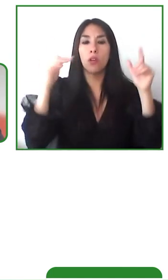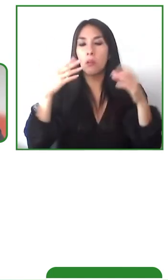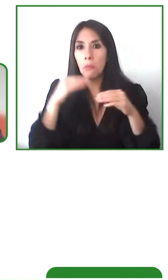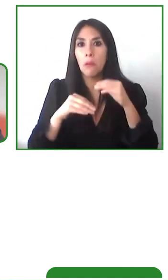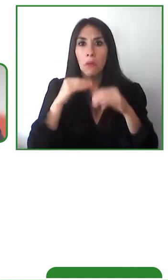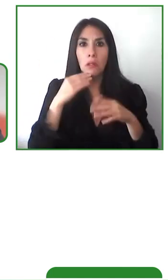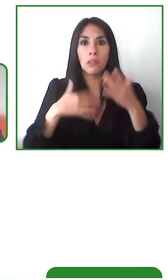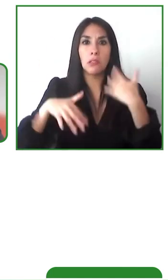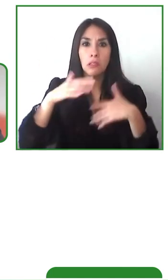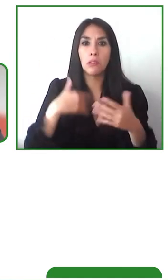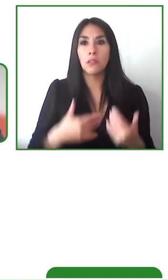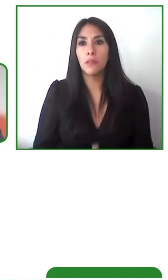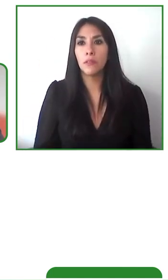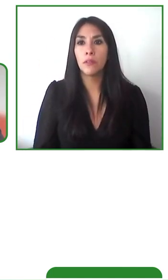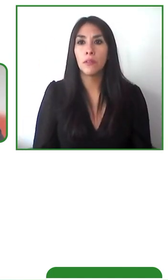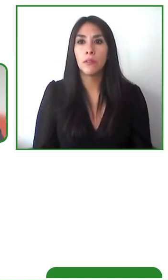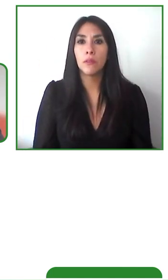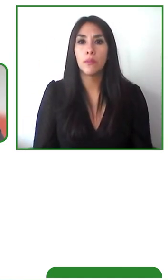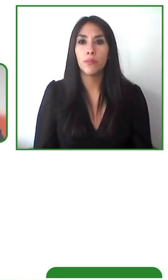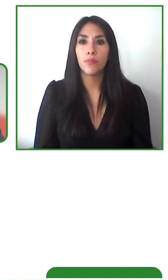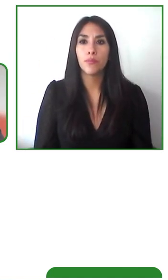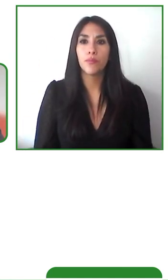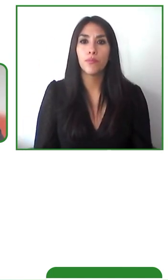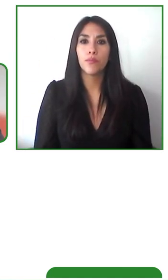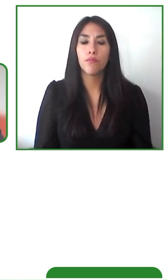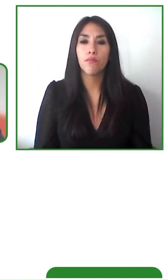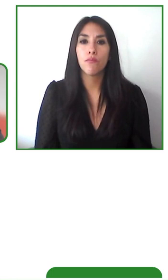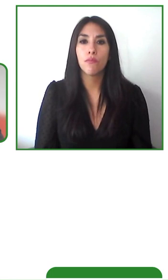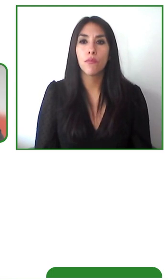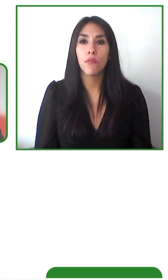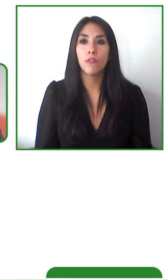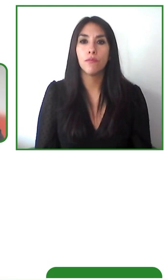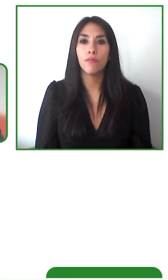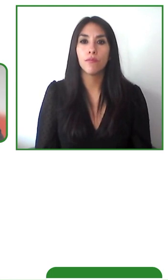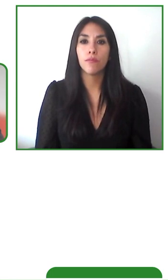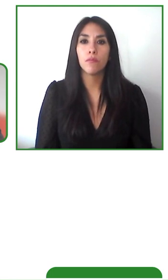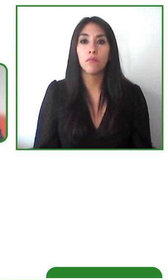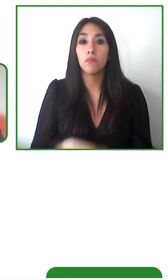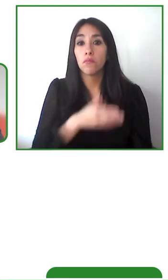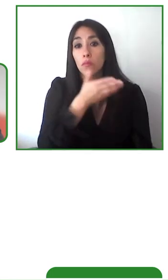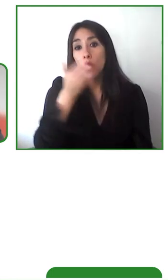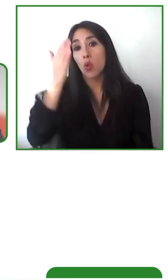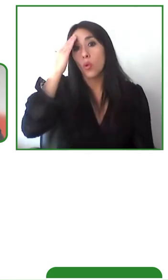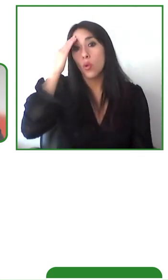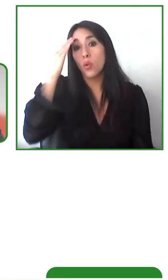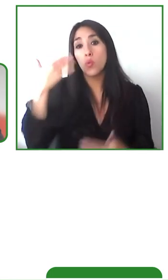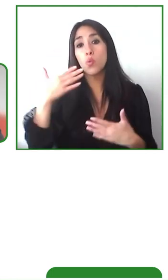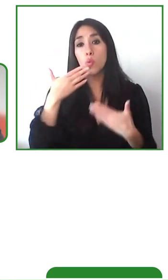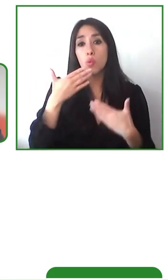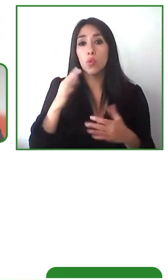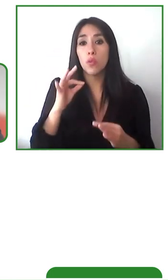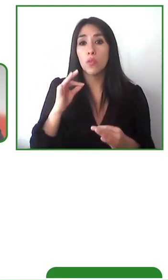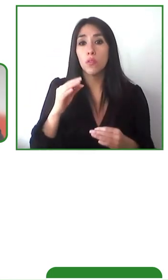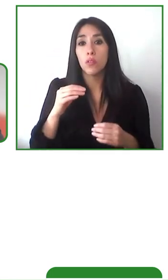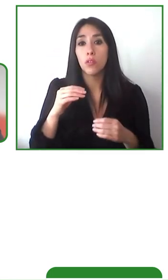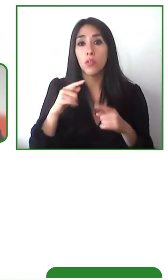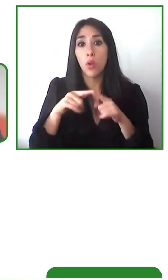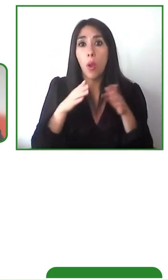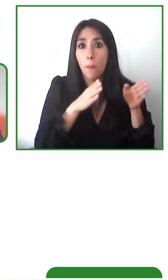Y bueno, como ustedes saben muy bien, este camino de replicación no es para nada